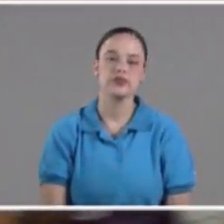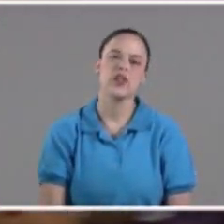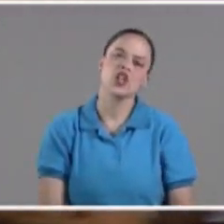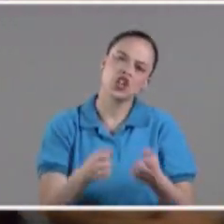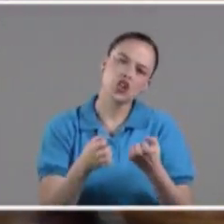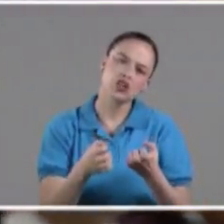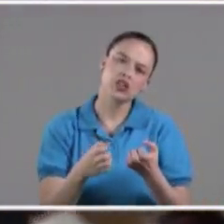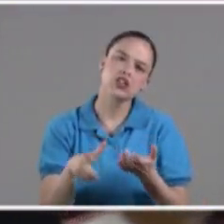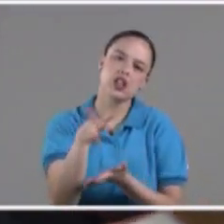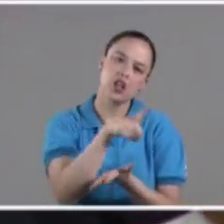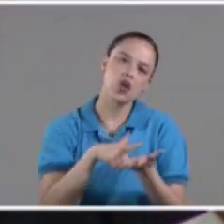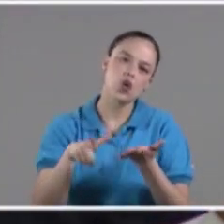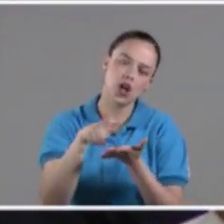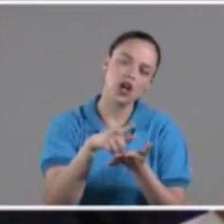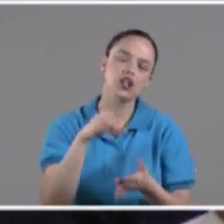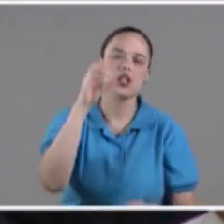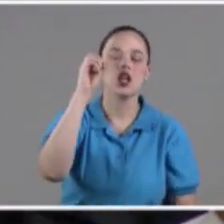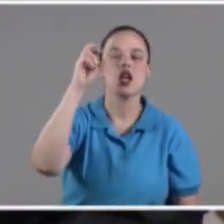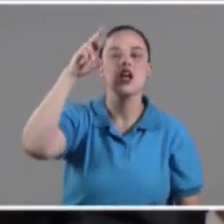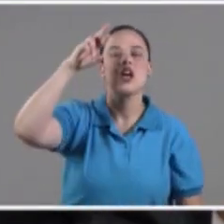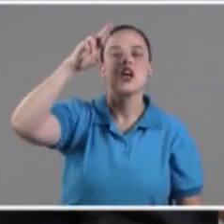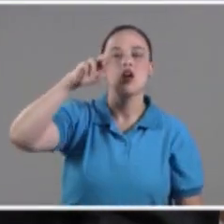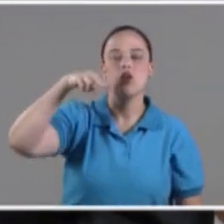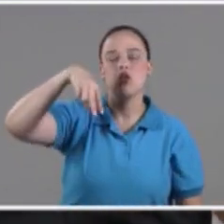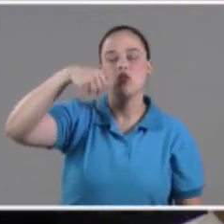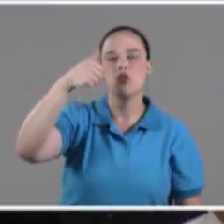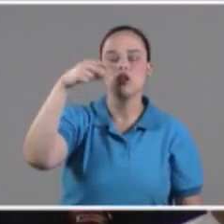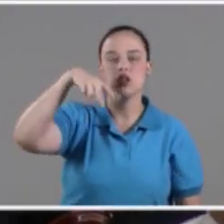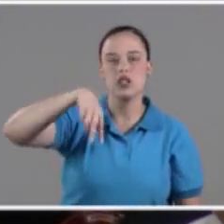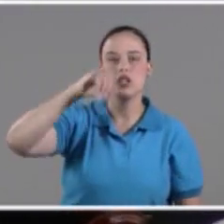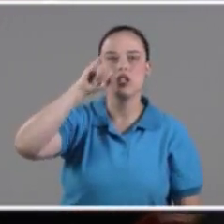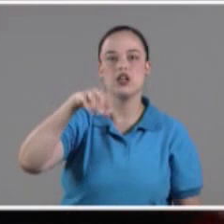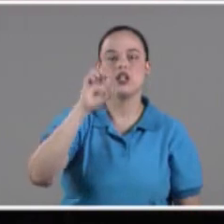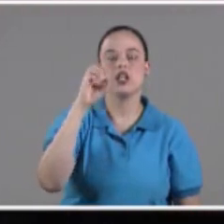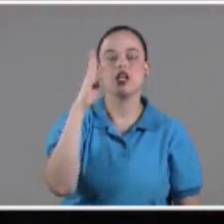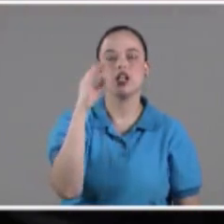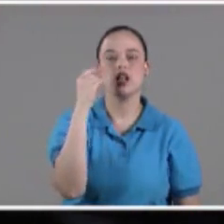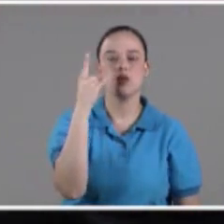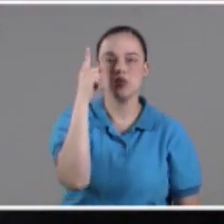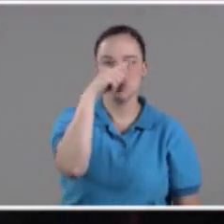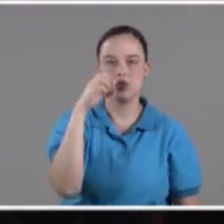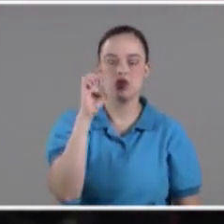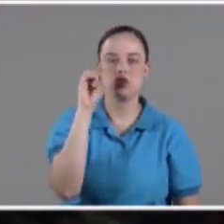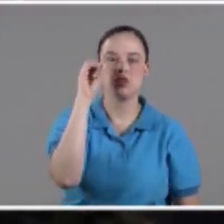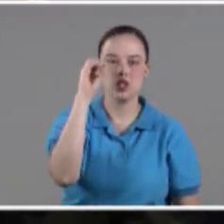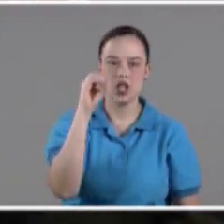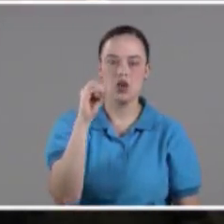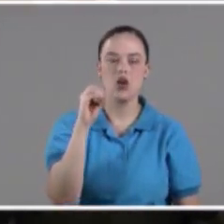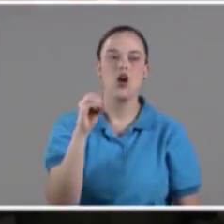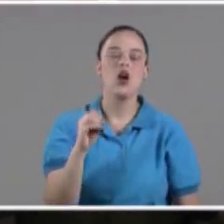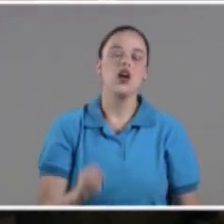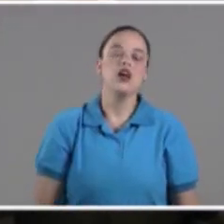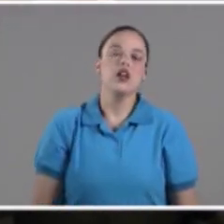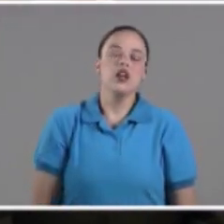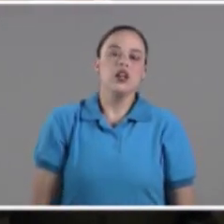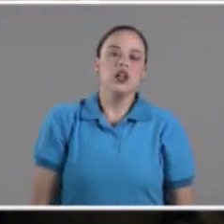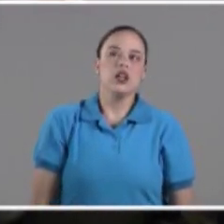en la era de ornanje buceo uno es confrontado con su propio pecado